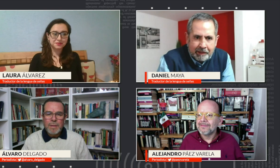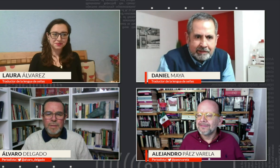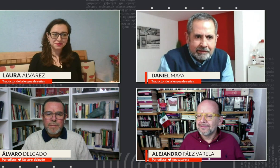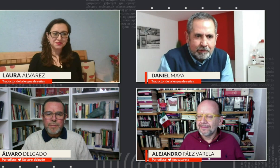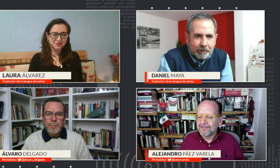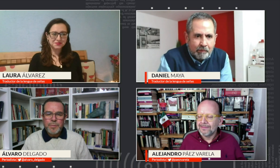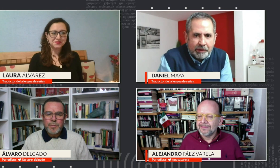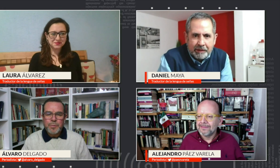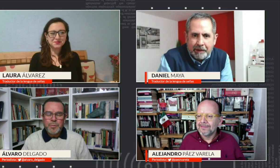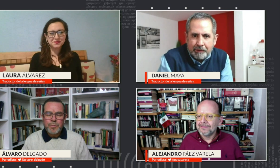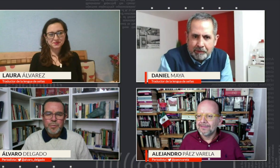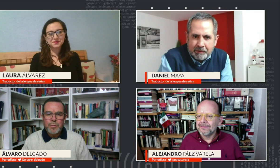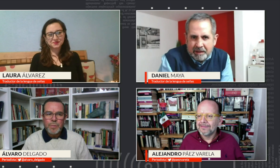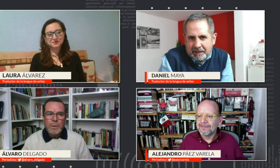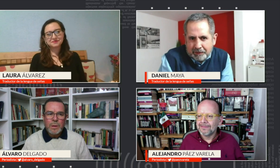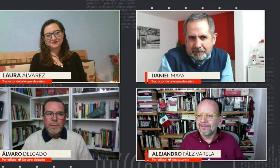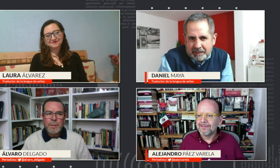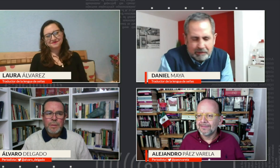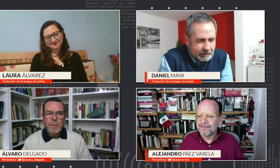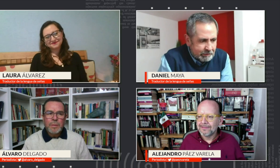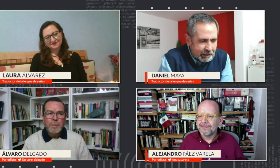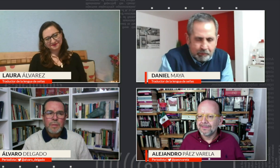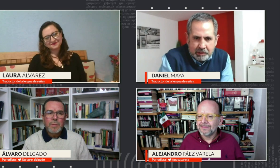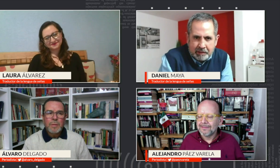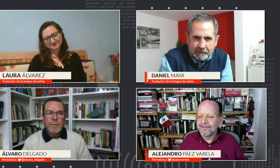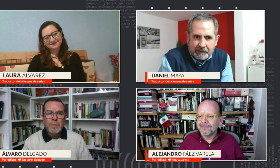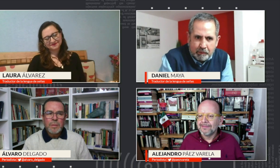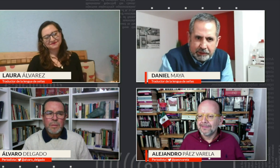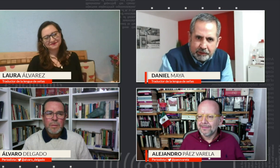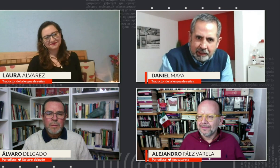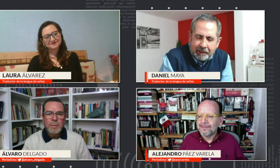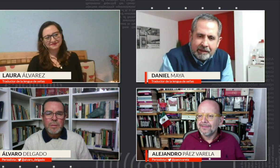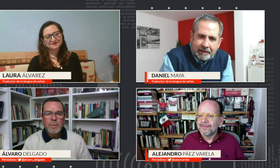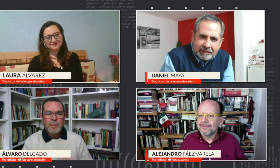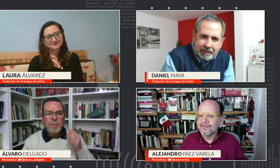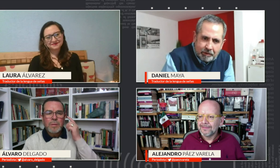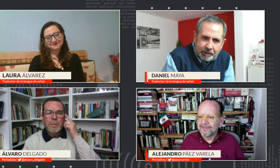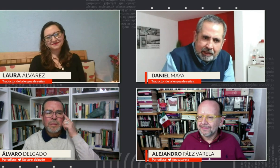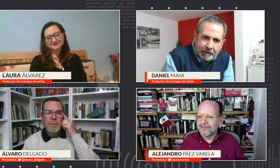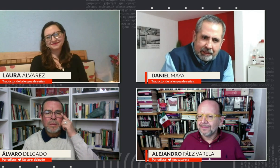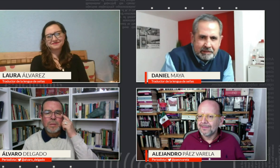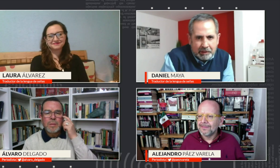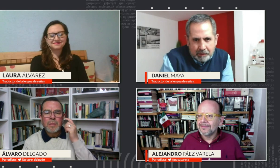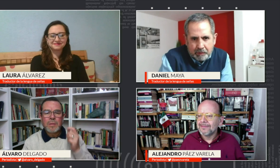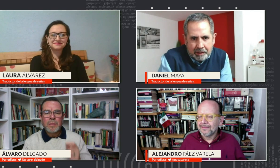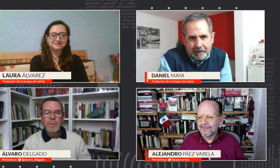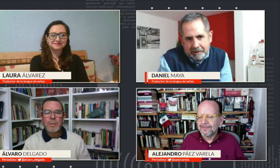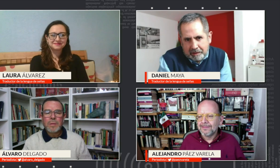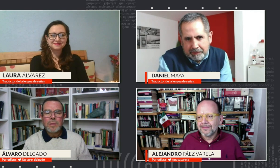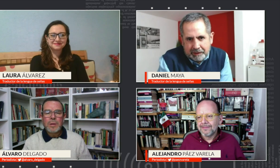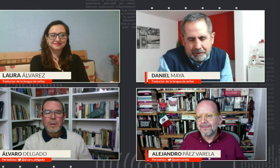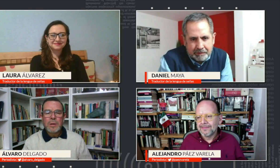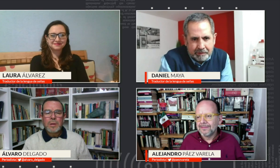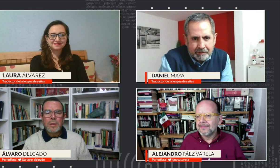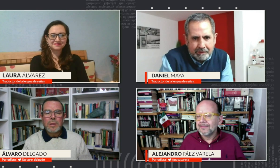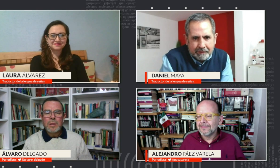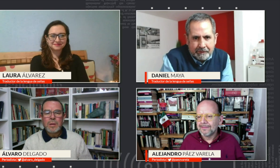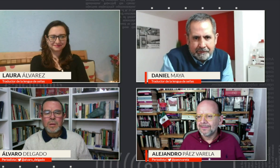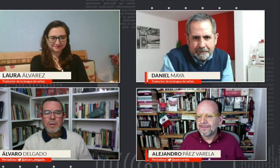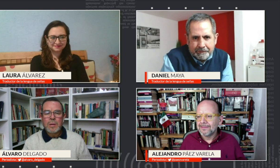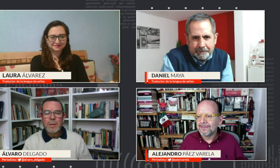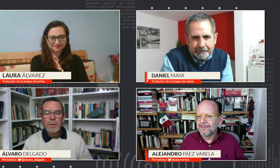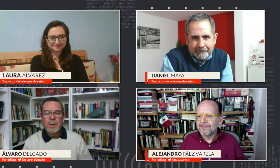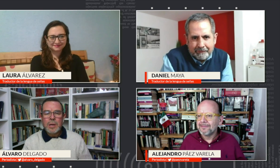creo que has hecho un buen trabajo, ¿no? Entonces eso sí me ha dado mucha satisfacción personal estar ahorita en la máxima tribuna de la interpretación.